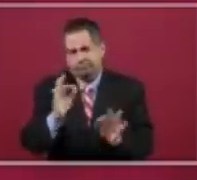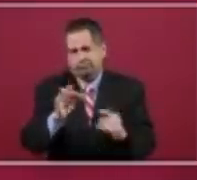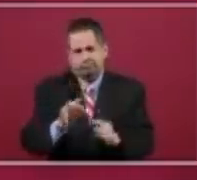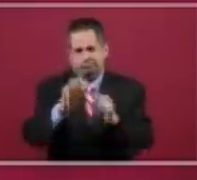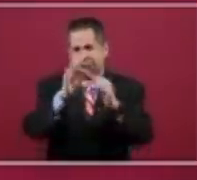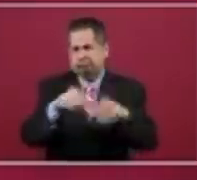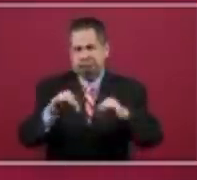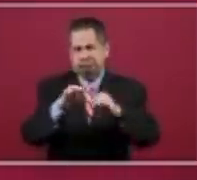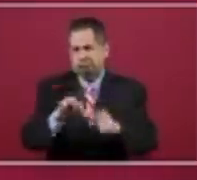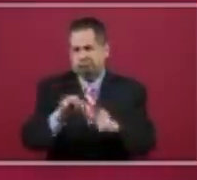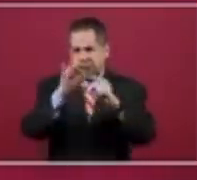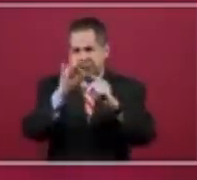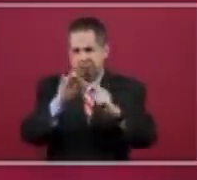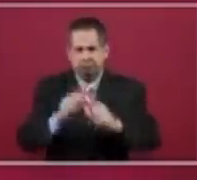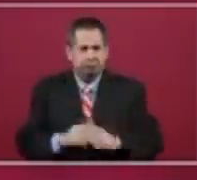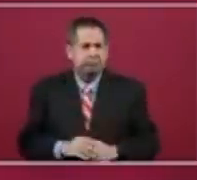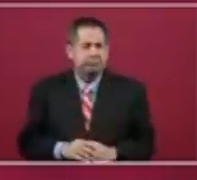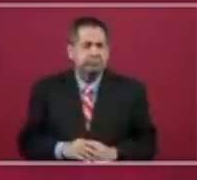destacado.